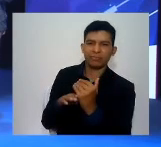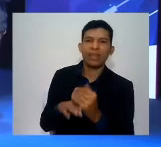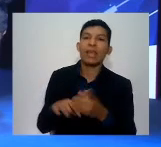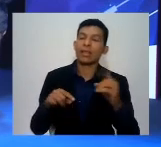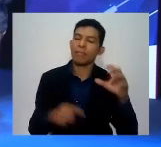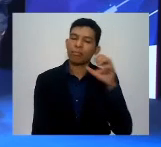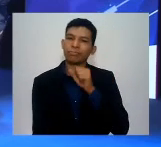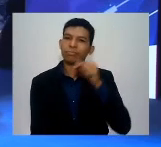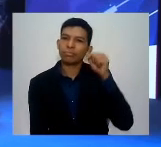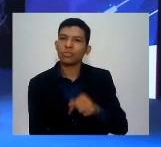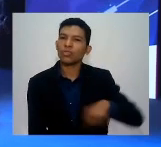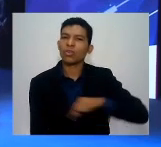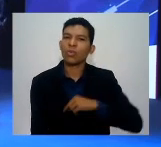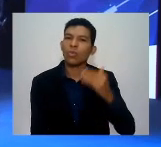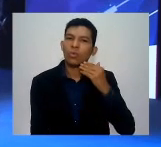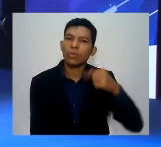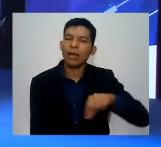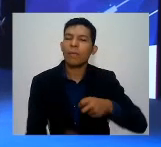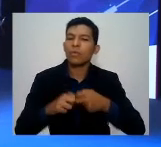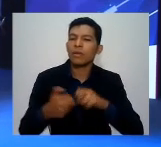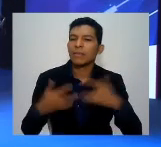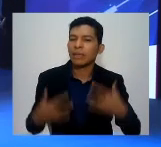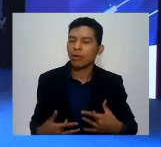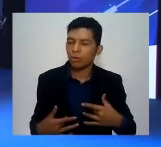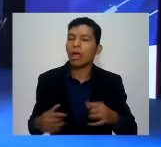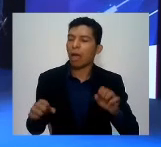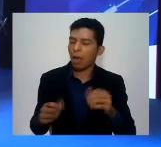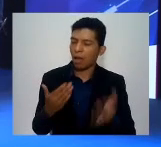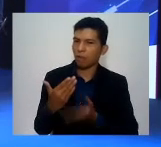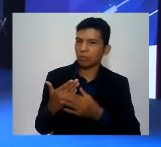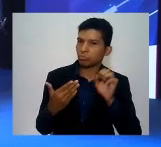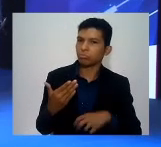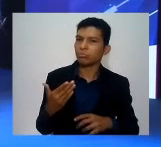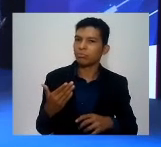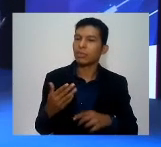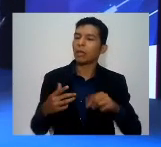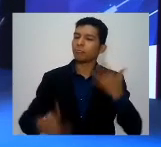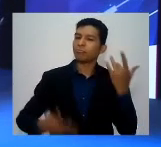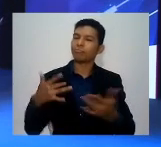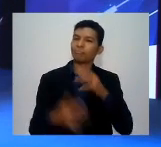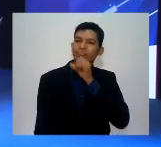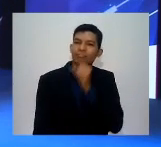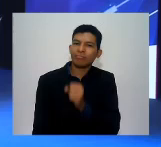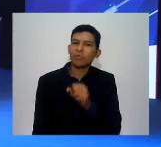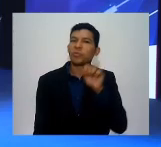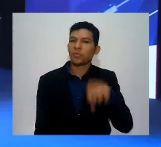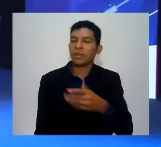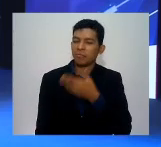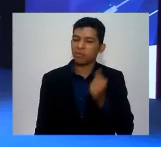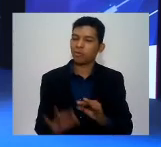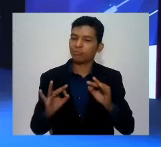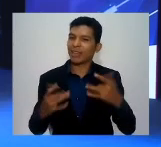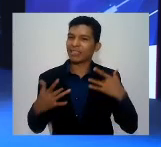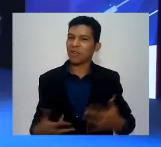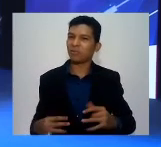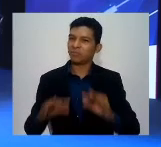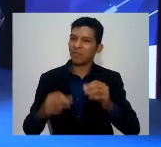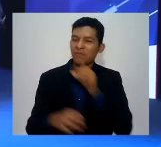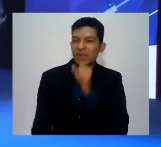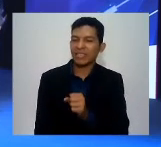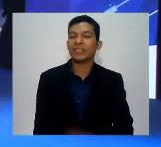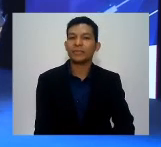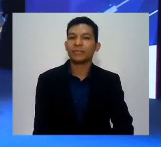durante el entrenamiento, no para el juego en sí. ¿Listo? Finalmente quiero hablar de la